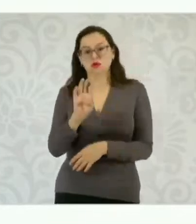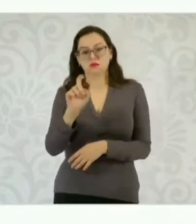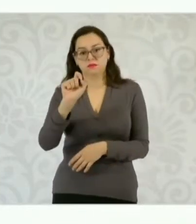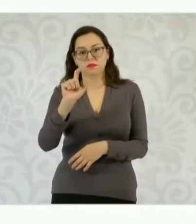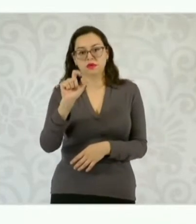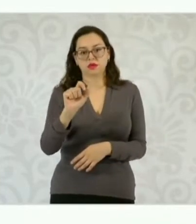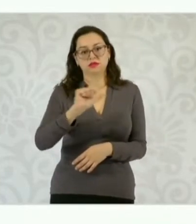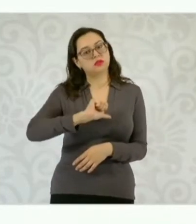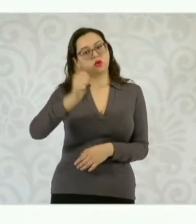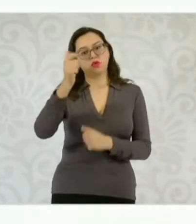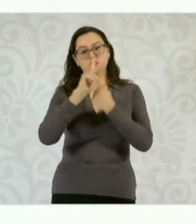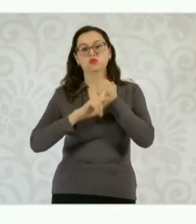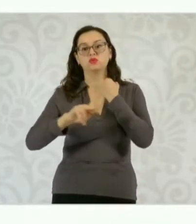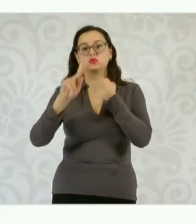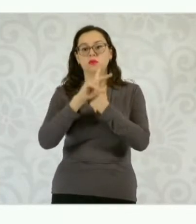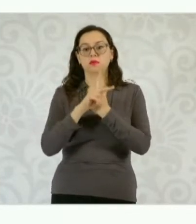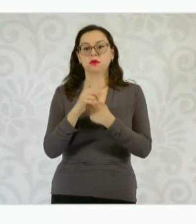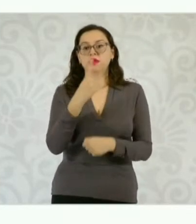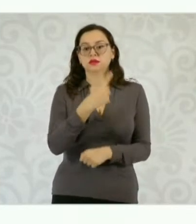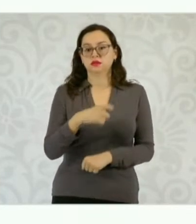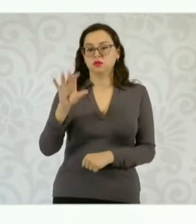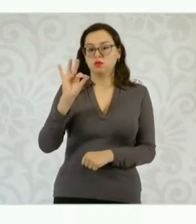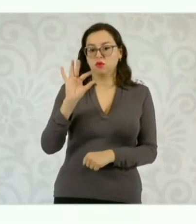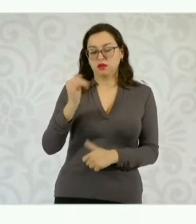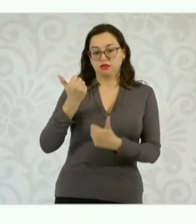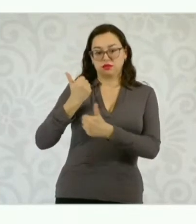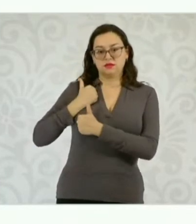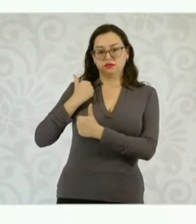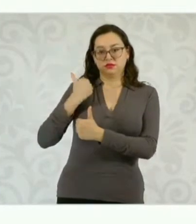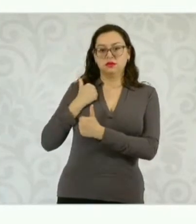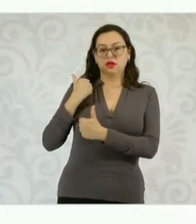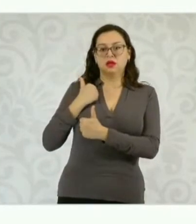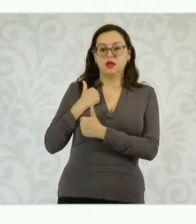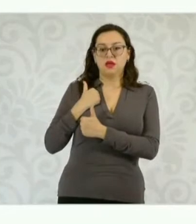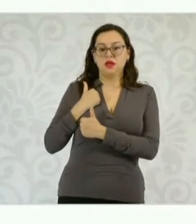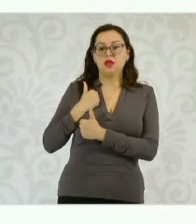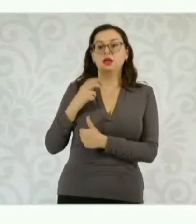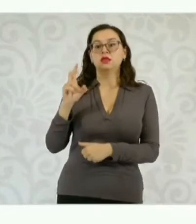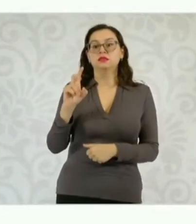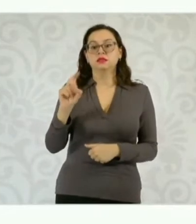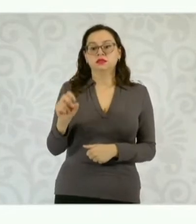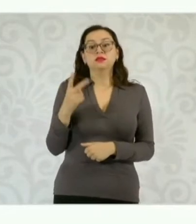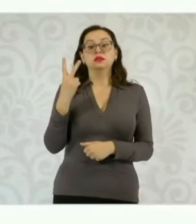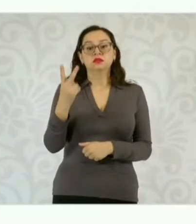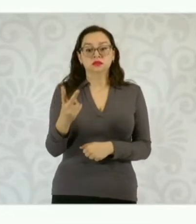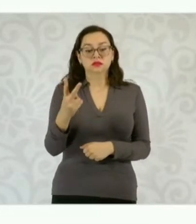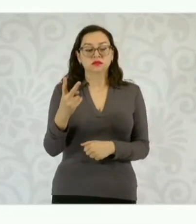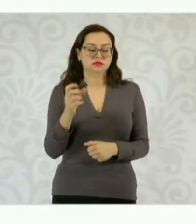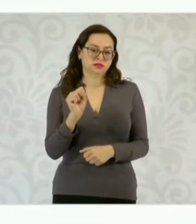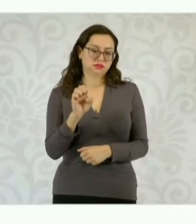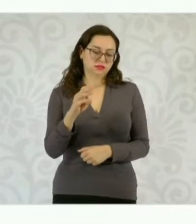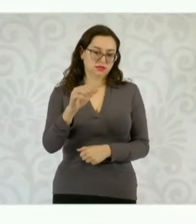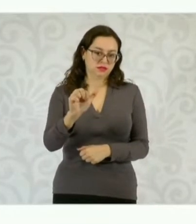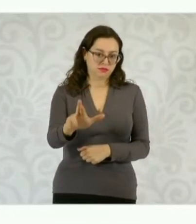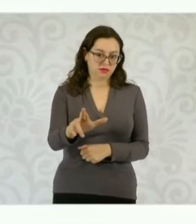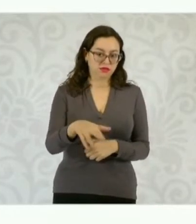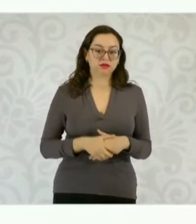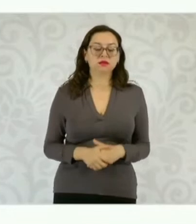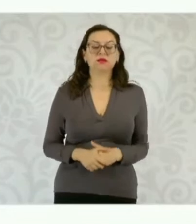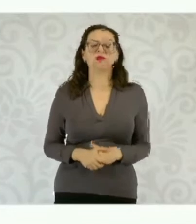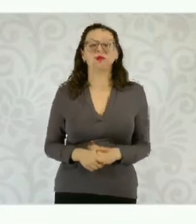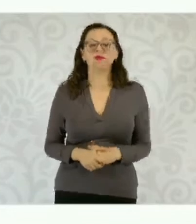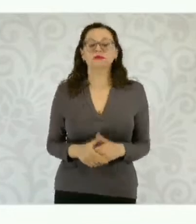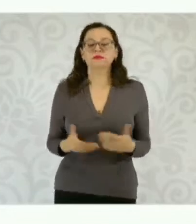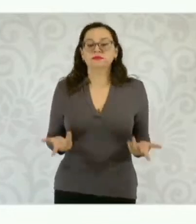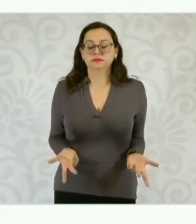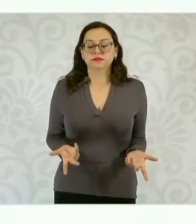extranjeros, 140 para médicos de la Secretaría de la Defensa y 32 para médicos de la Secretaría de Marina. En términos de cómo se distribuyen las